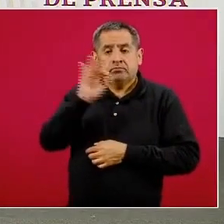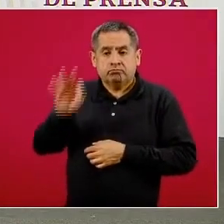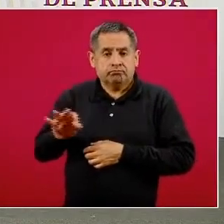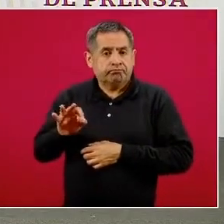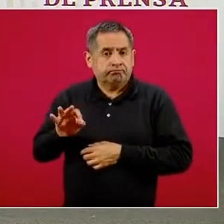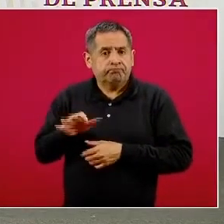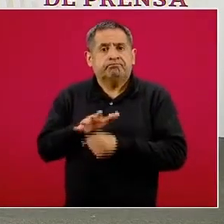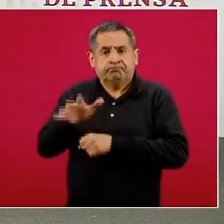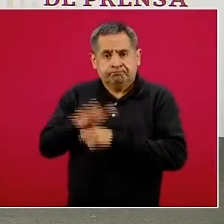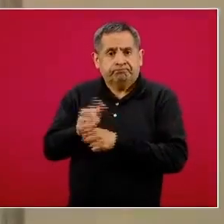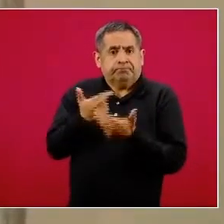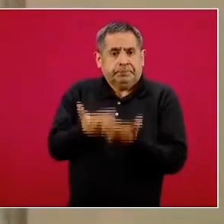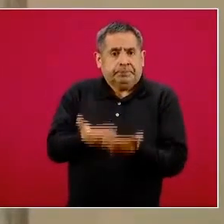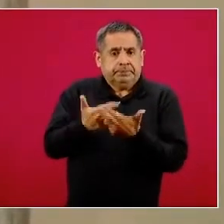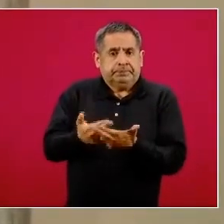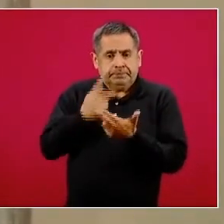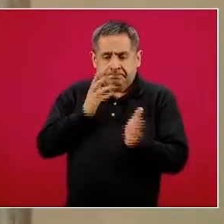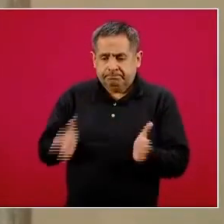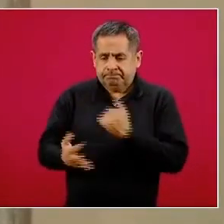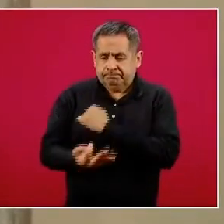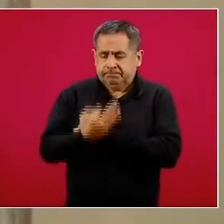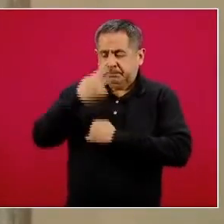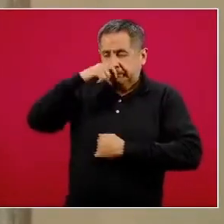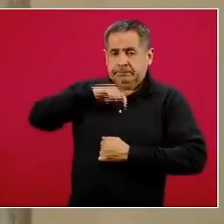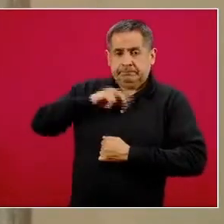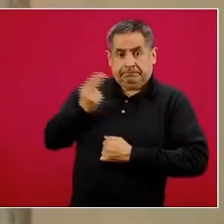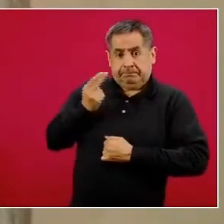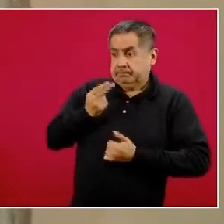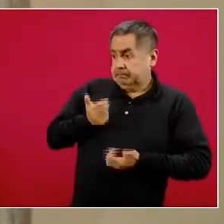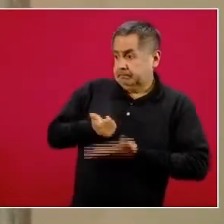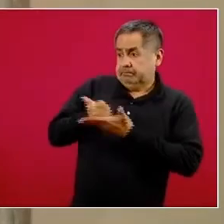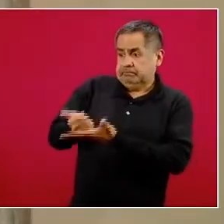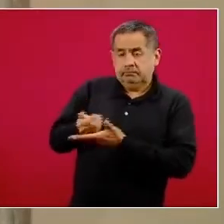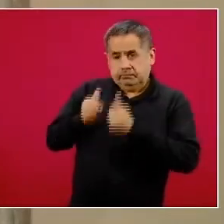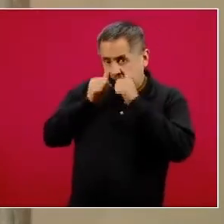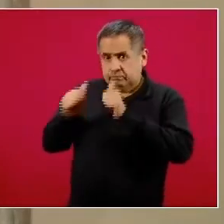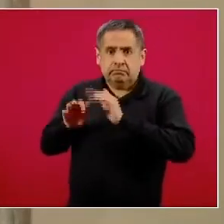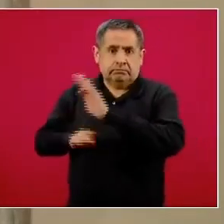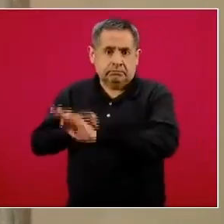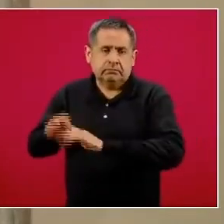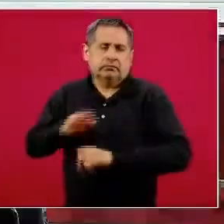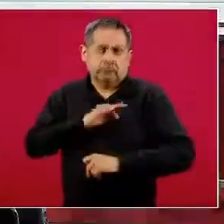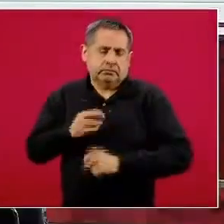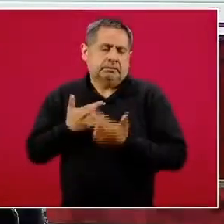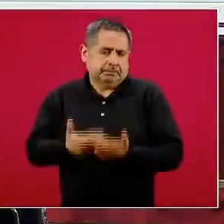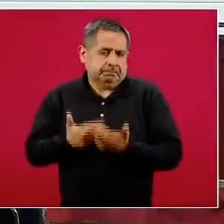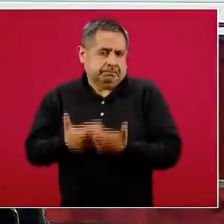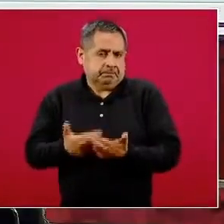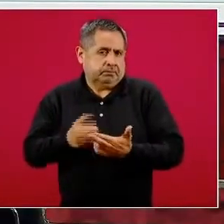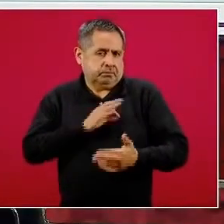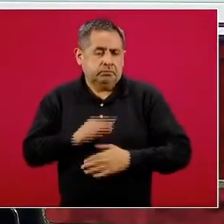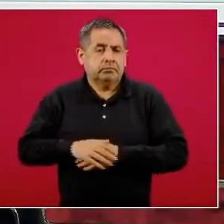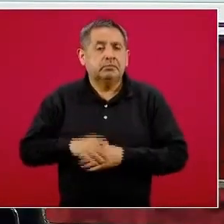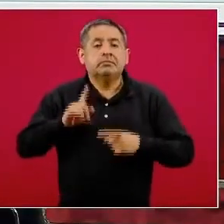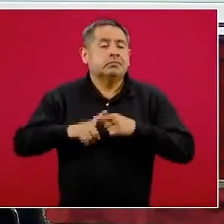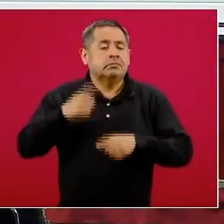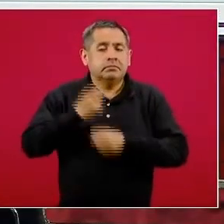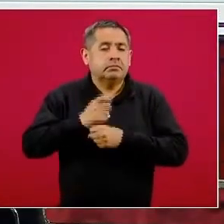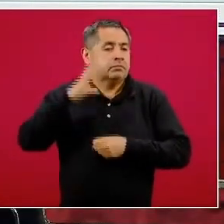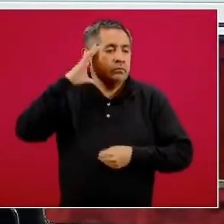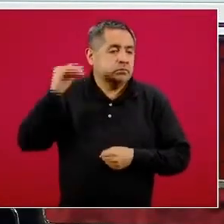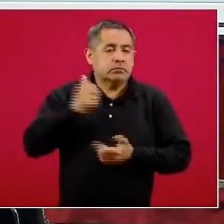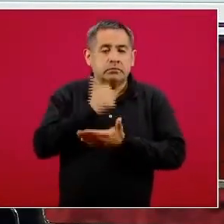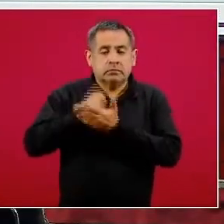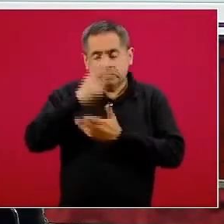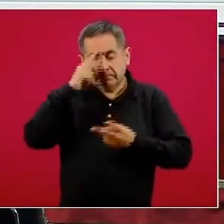ventiladores mecánicos o respiradores mecánicos disponibles para la atención de las personas que así lo requieran. Y son Colima, la Ciudad de México, Nuevo